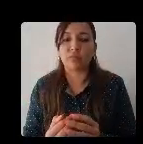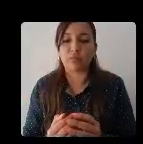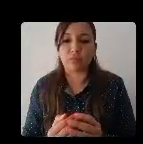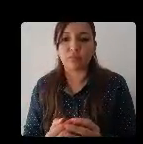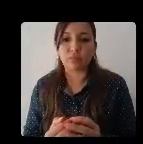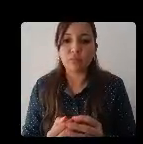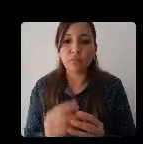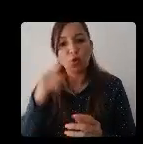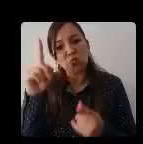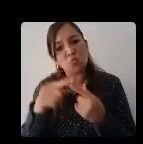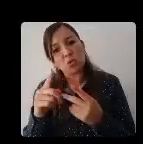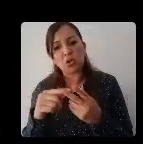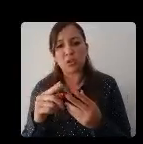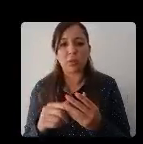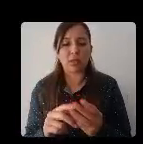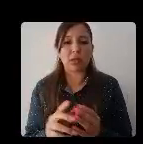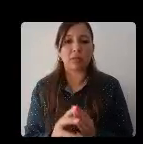que vienen a nuestro Perú.